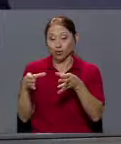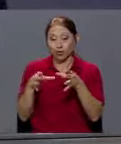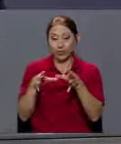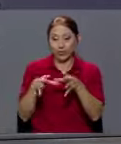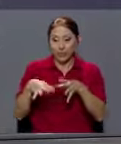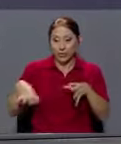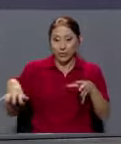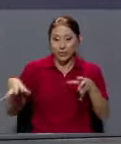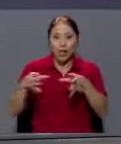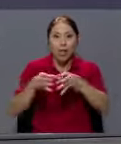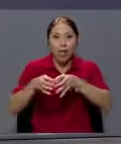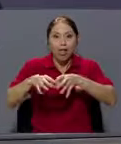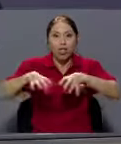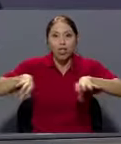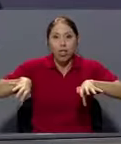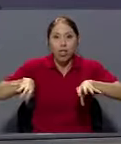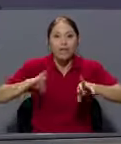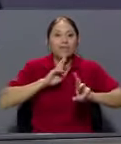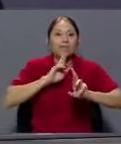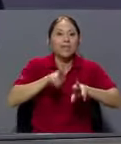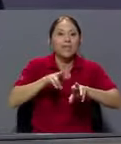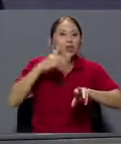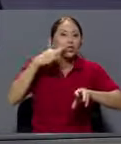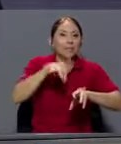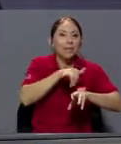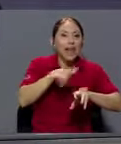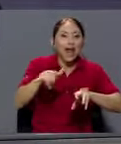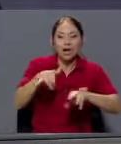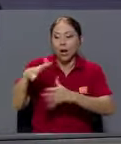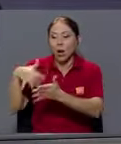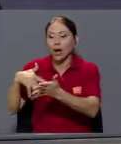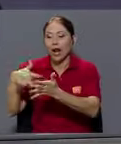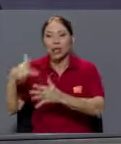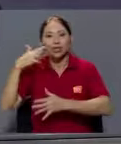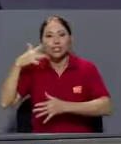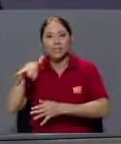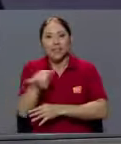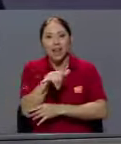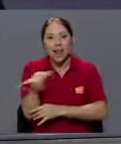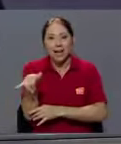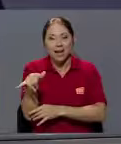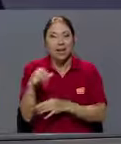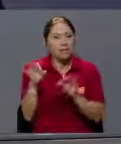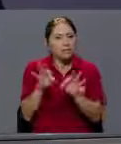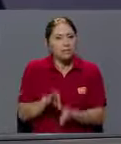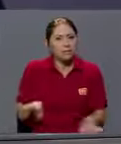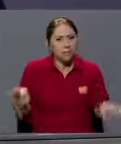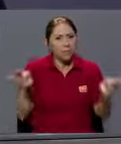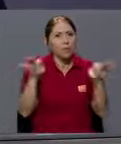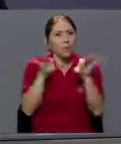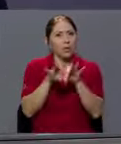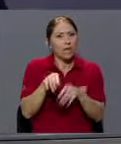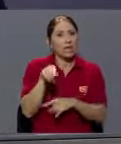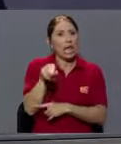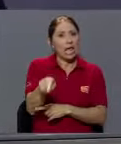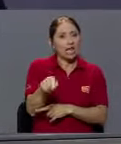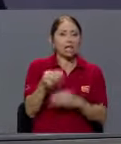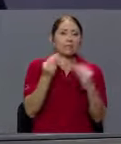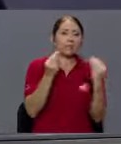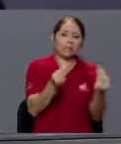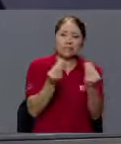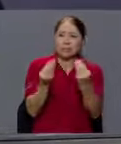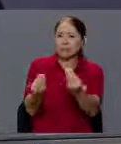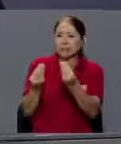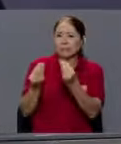tenían condiciones horarias también similares. Aquí es importante decir que hay una gran cantidad, a nuestro juicio,